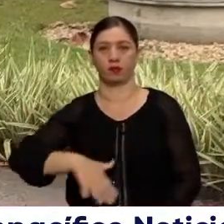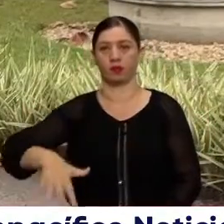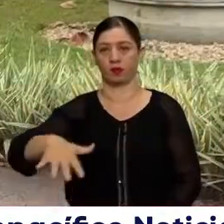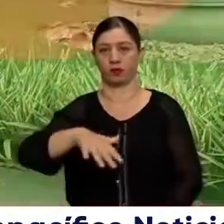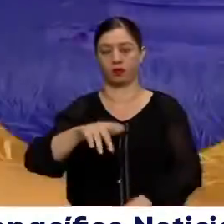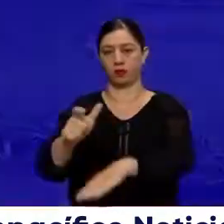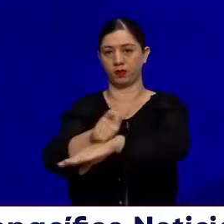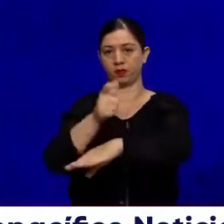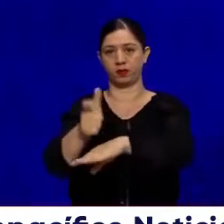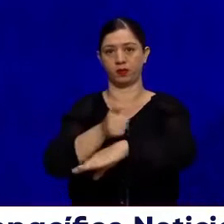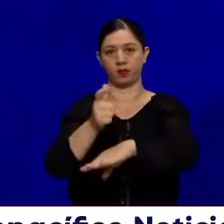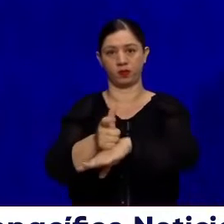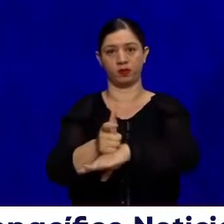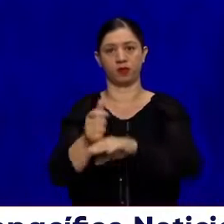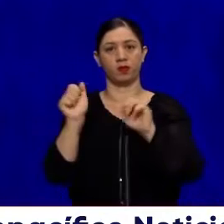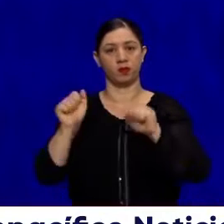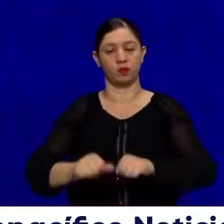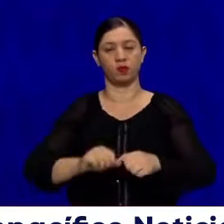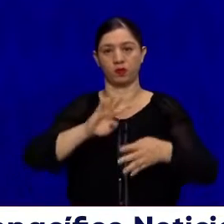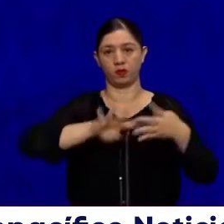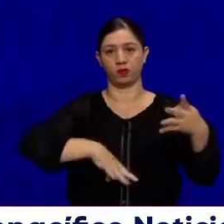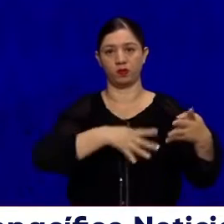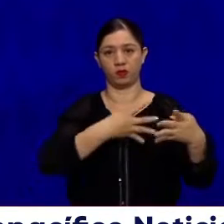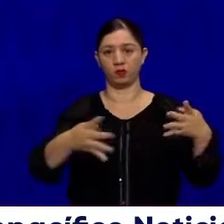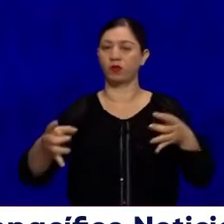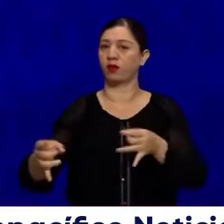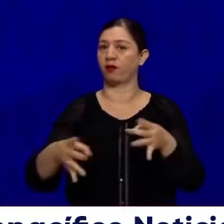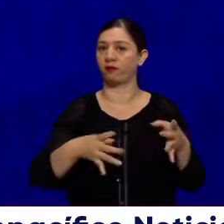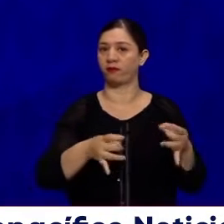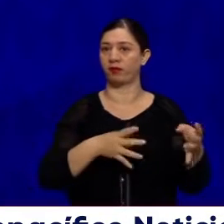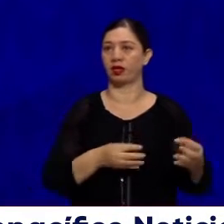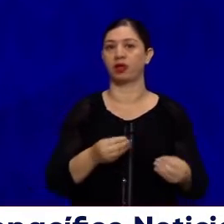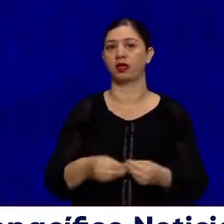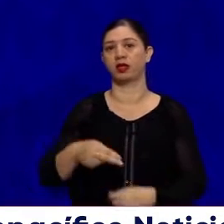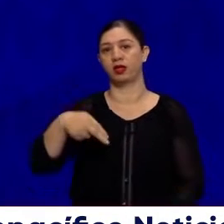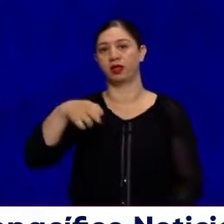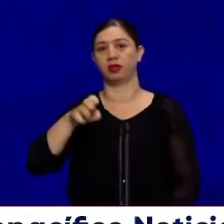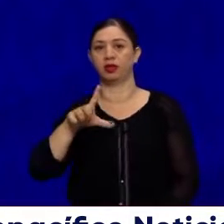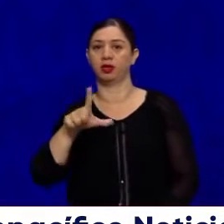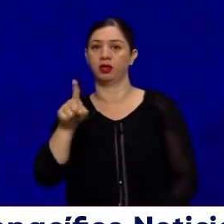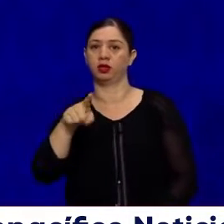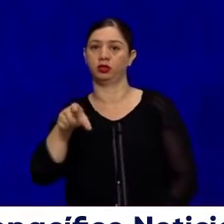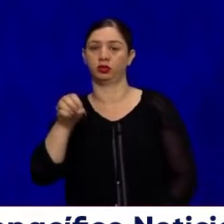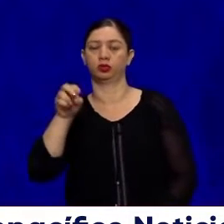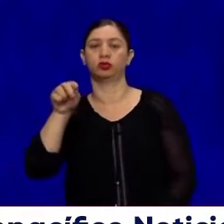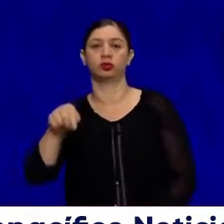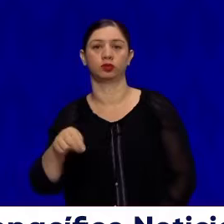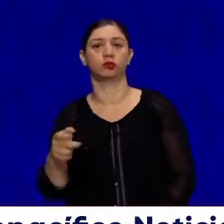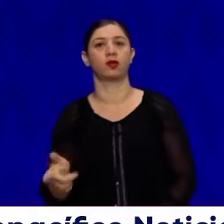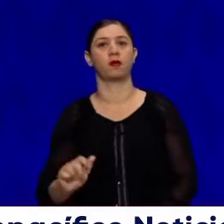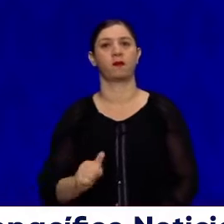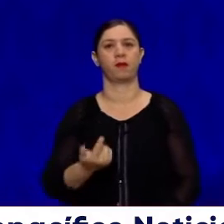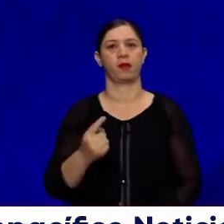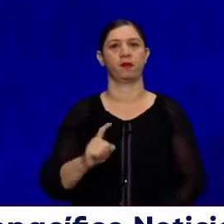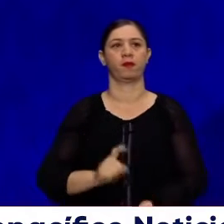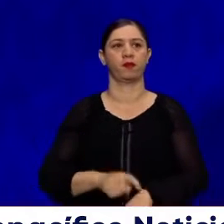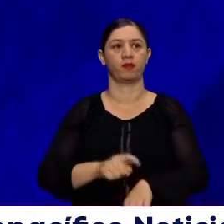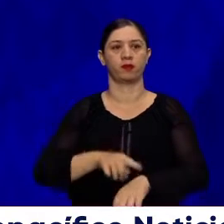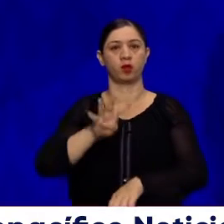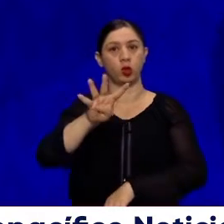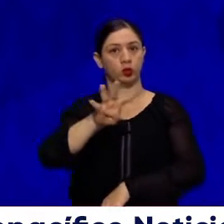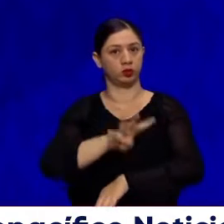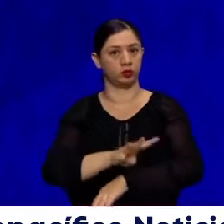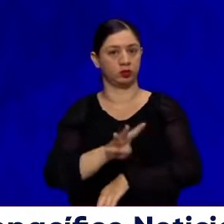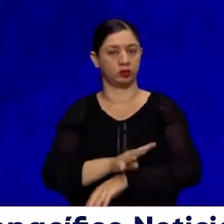Olímpico Pascual Guerrero, por fístulo calendario descansa la selección Colombia de Nelson Abadía. Esta es la programación. A primera hora,